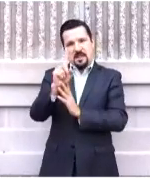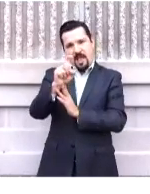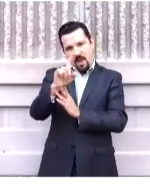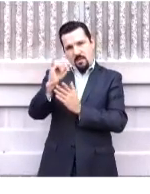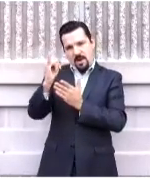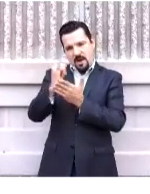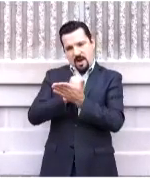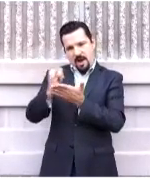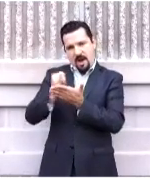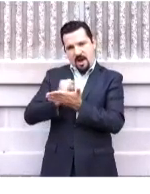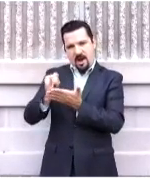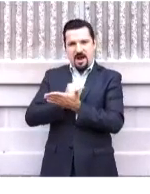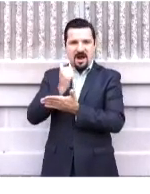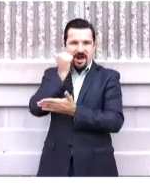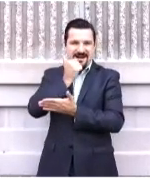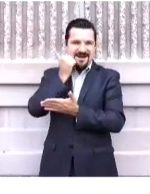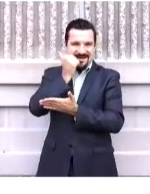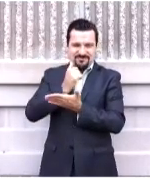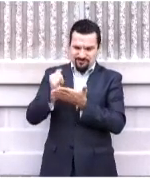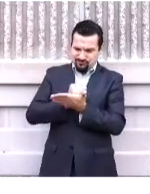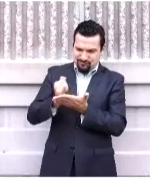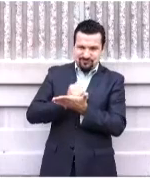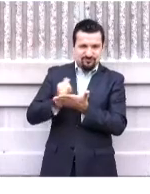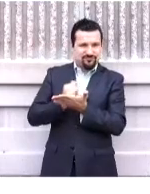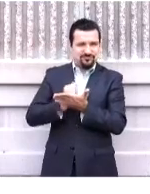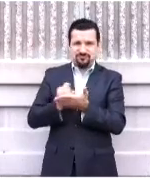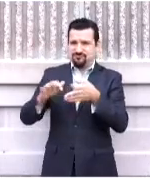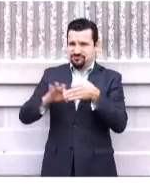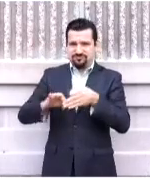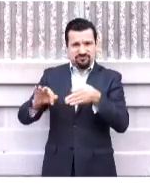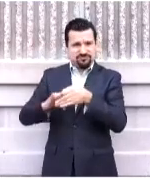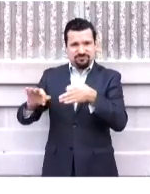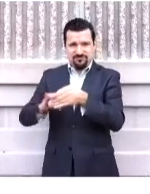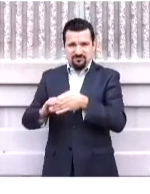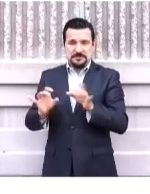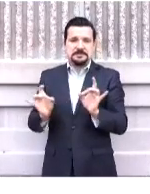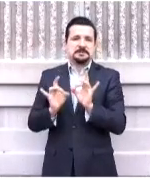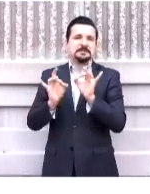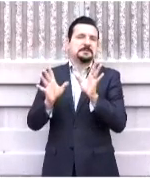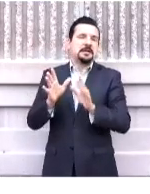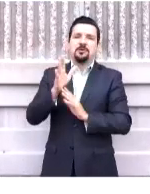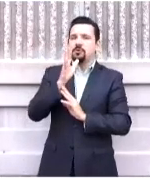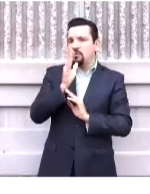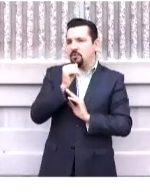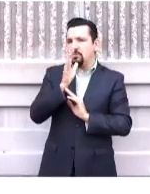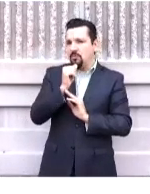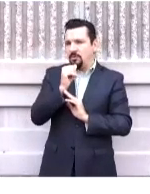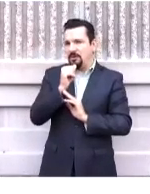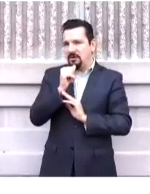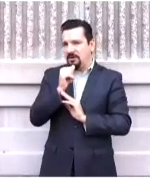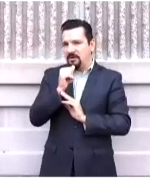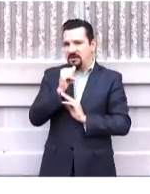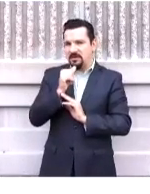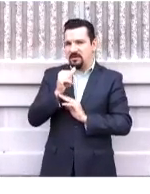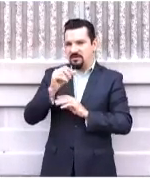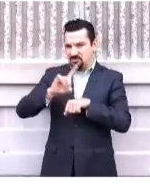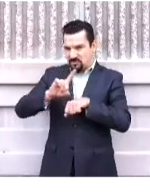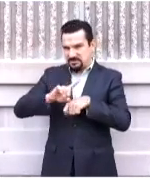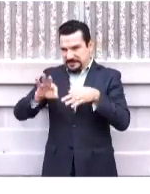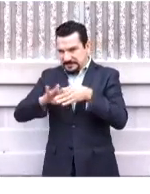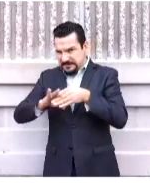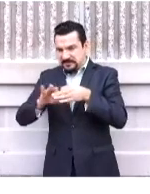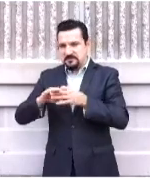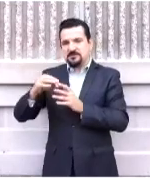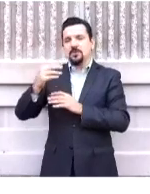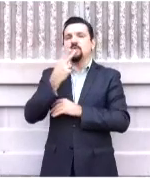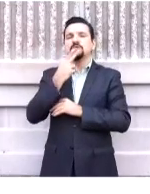con agua y jabón, y en caso de que no fuera posible, debemos usar gel alcohol. Esta es la